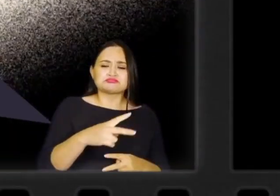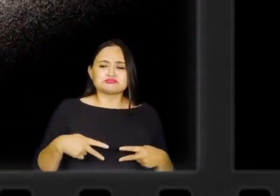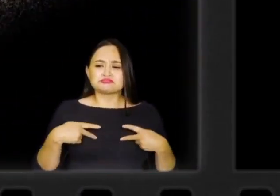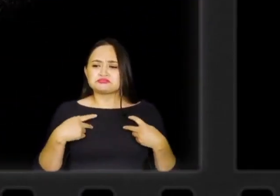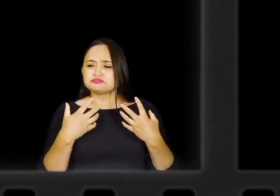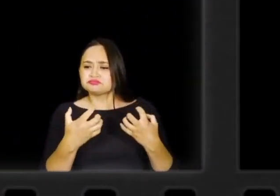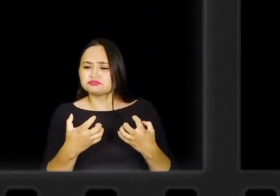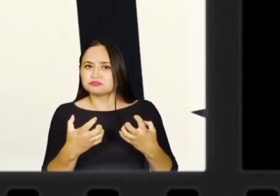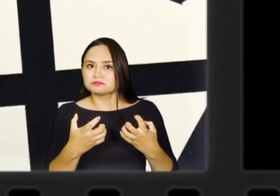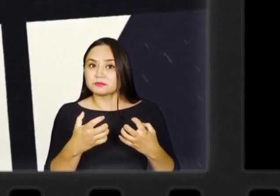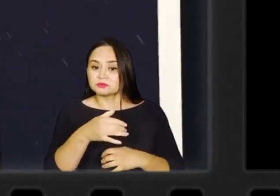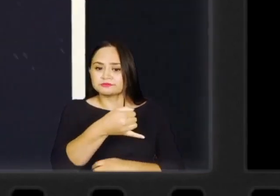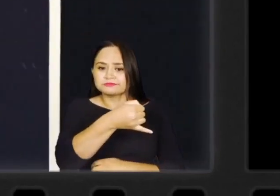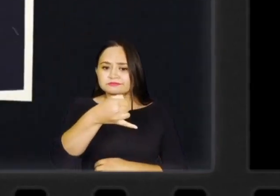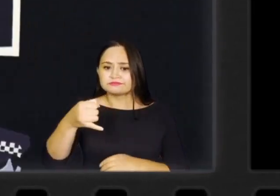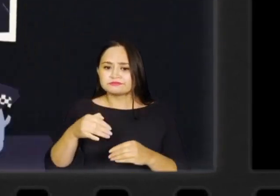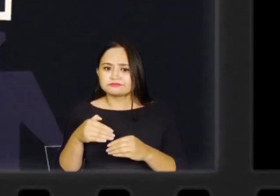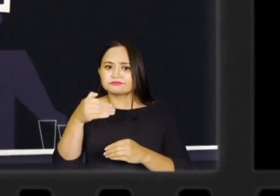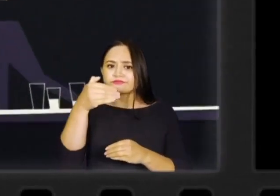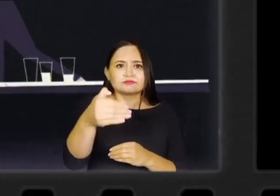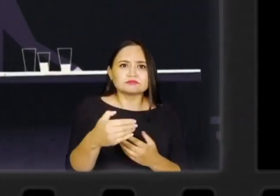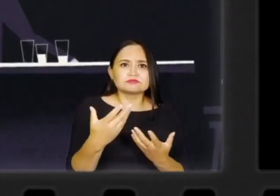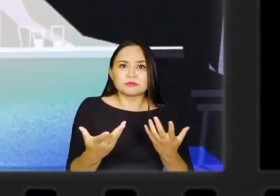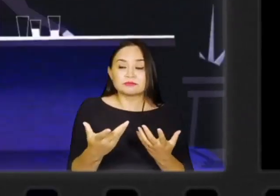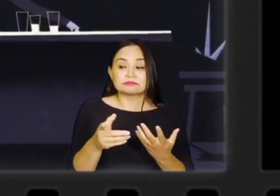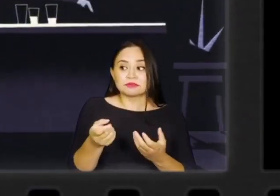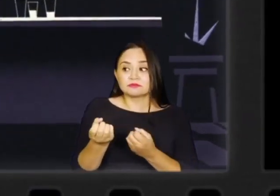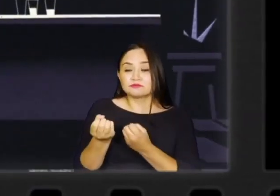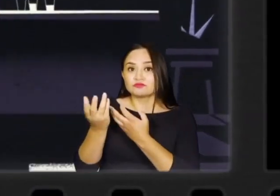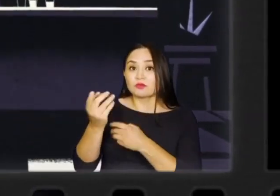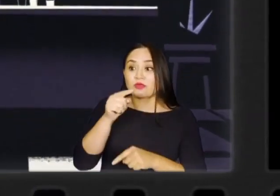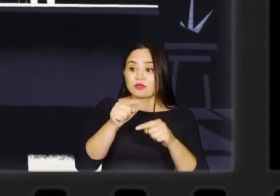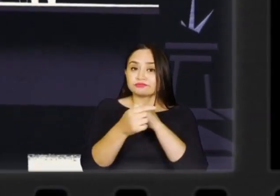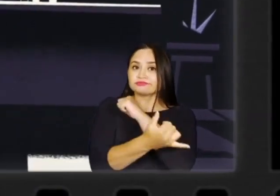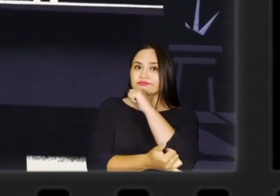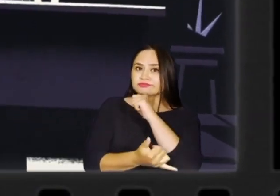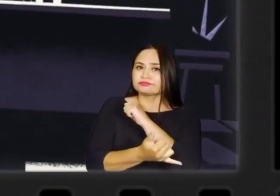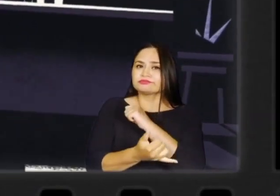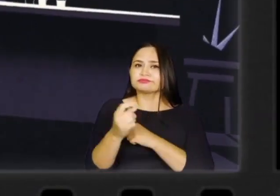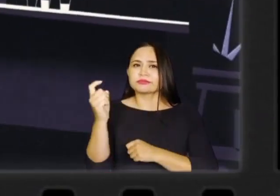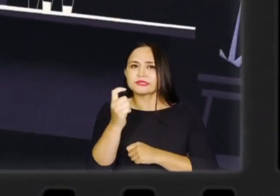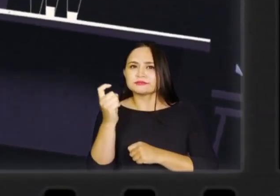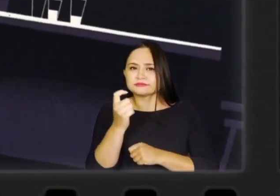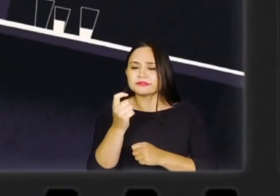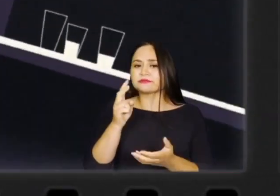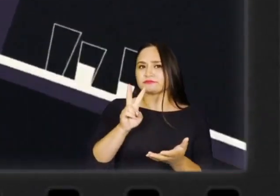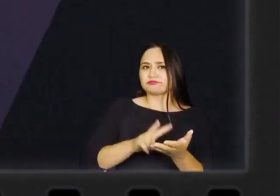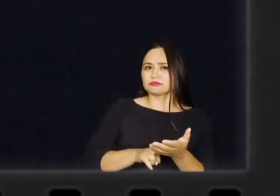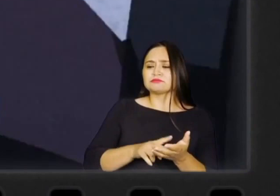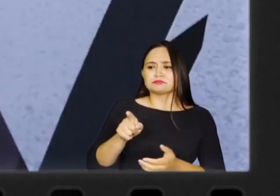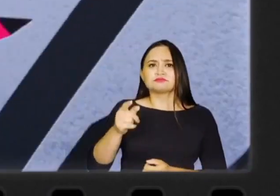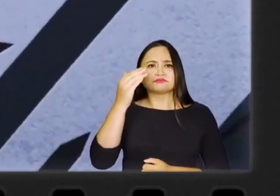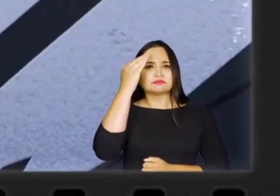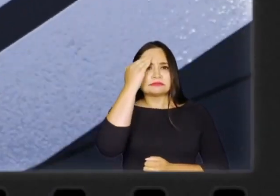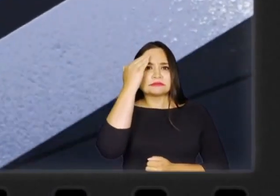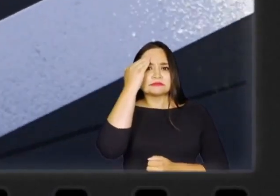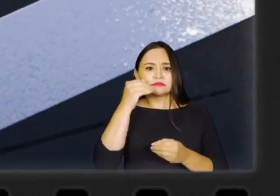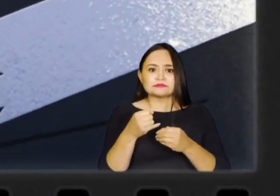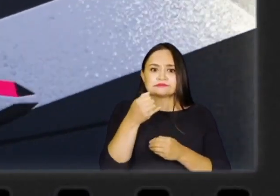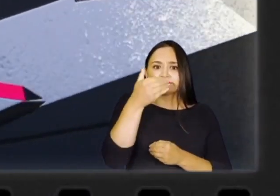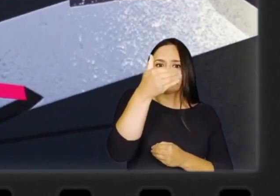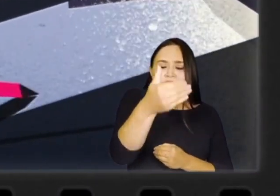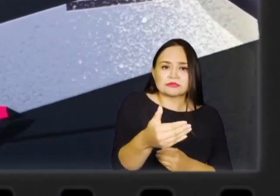y oportunidades. Para pasar la frontera se le informó que algunos países requieren de una visa.